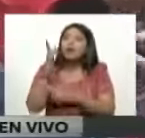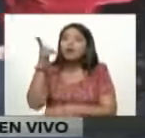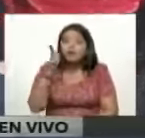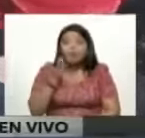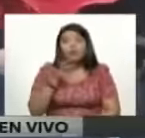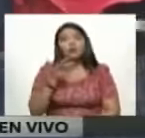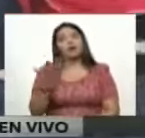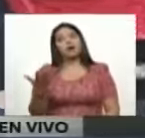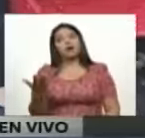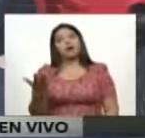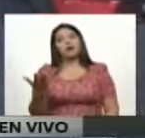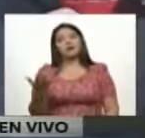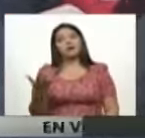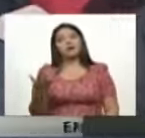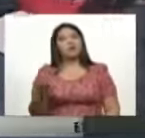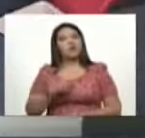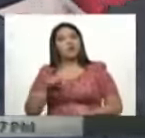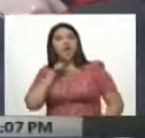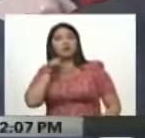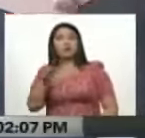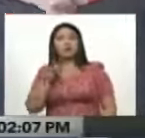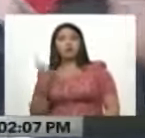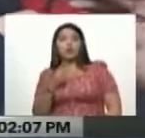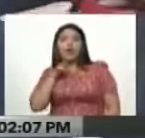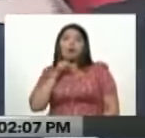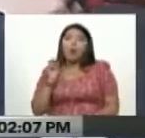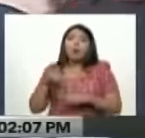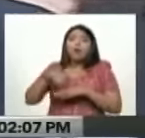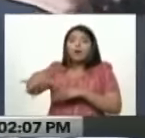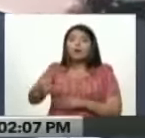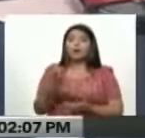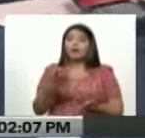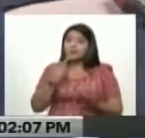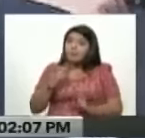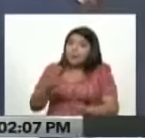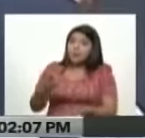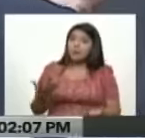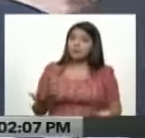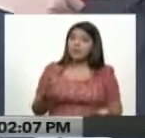escúchame. Pues, a ver, tú no me vas a hablar. Habla tú sola, pues. Ahora, habla tú sola, pero